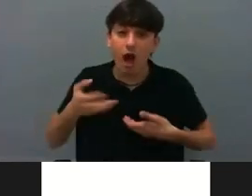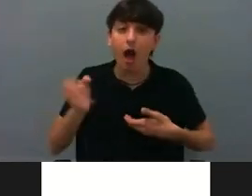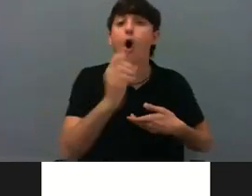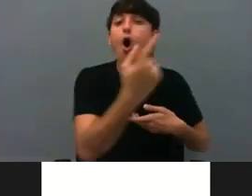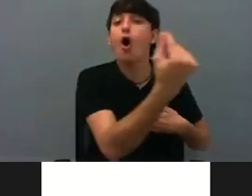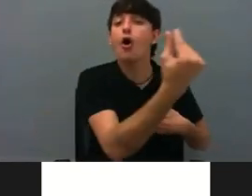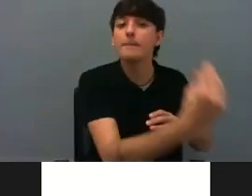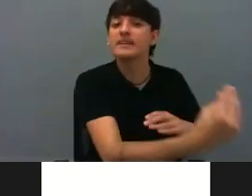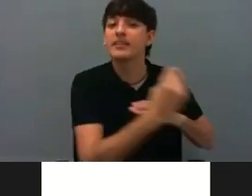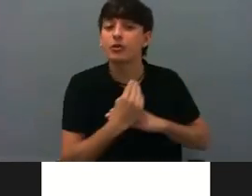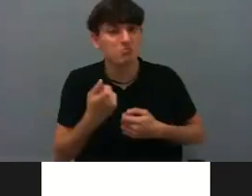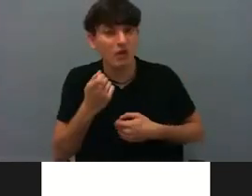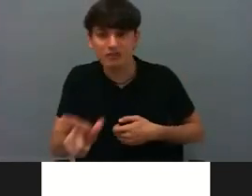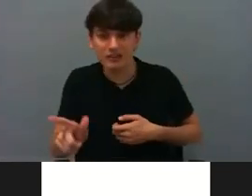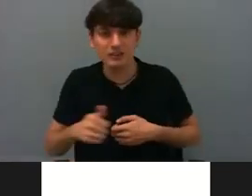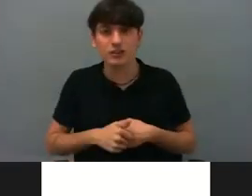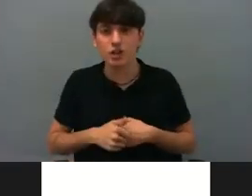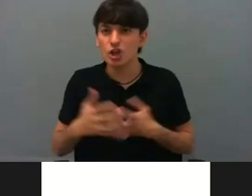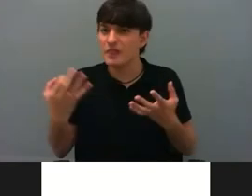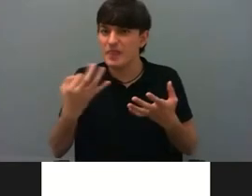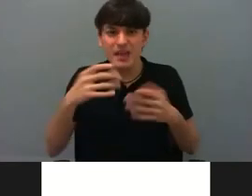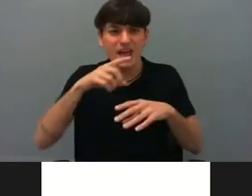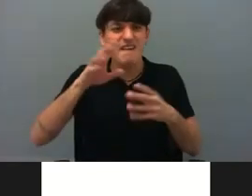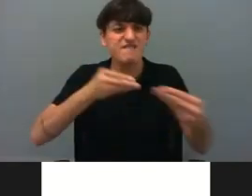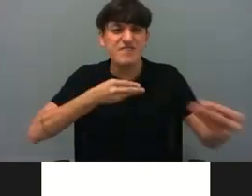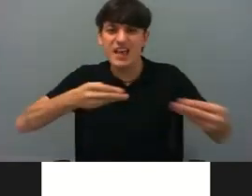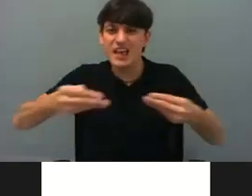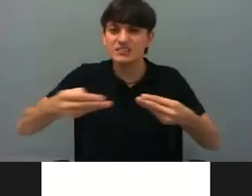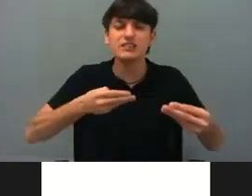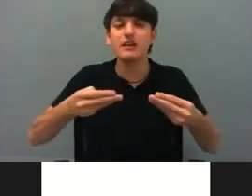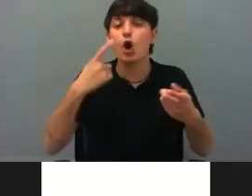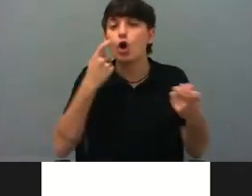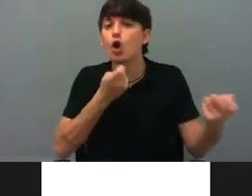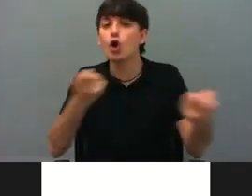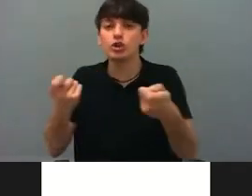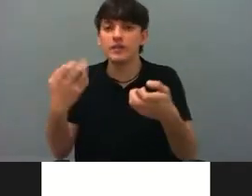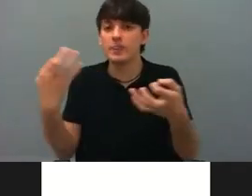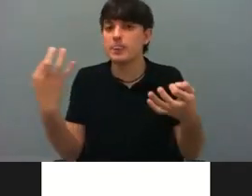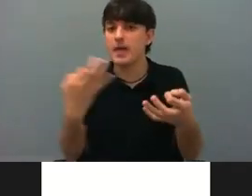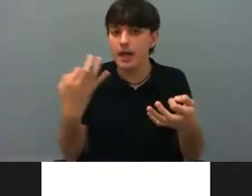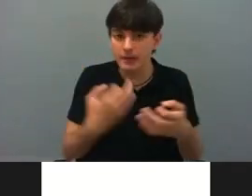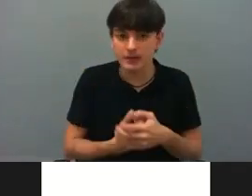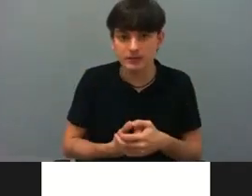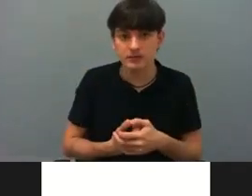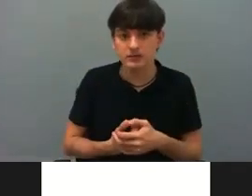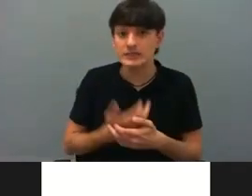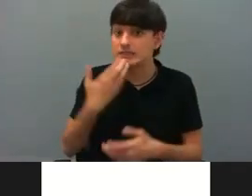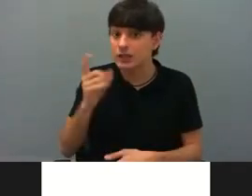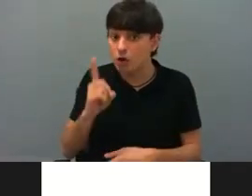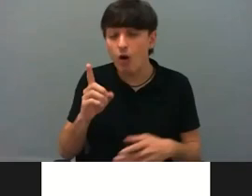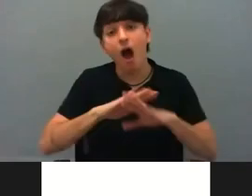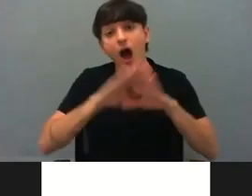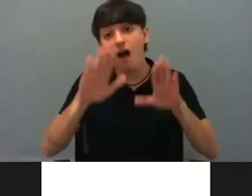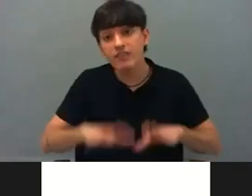que flexibilizarlo, pero hay que regularlo, porque si no, termina dependiendo de la voluntad empresarial y